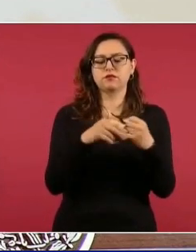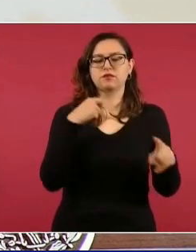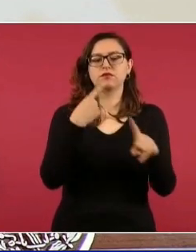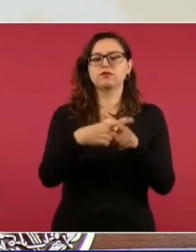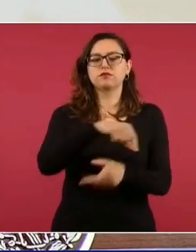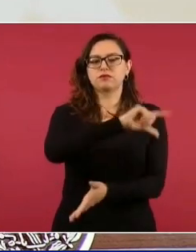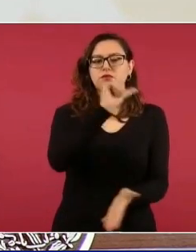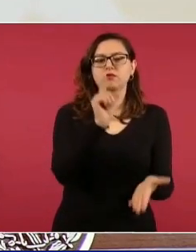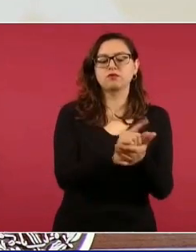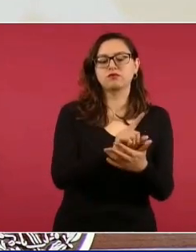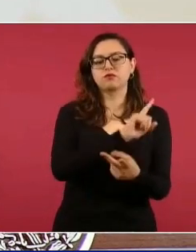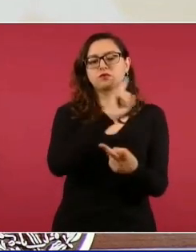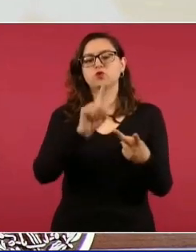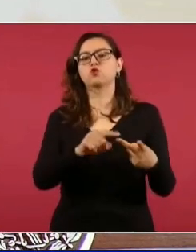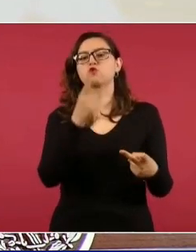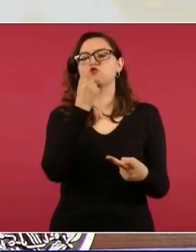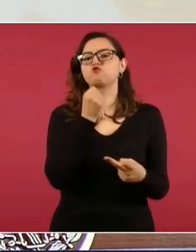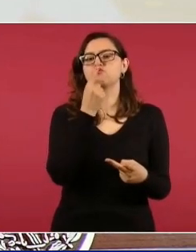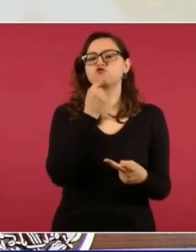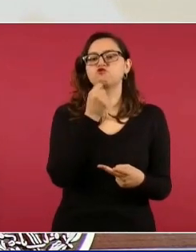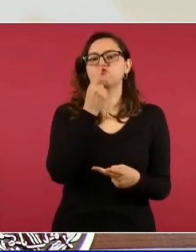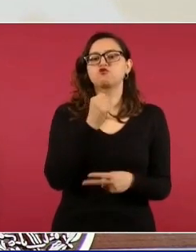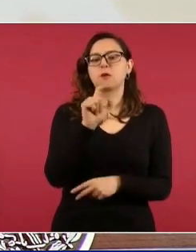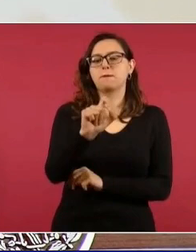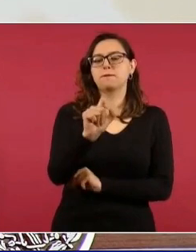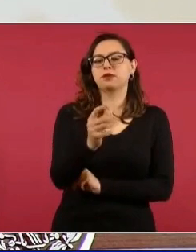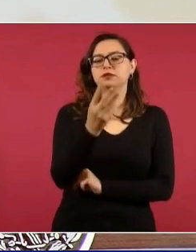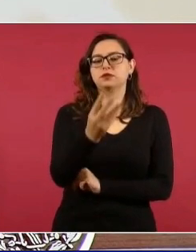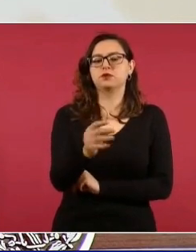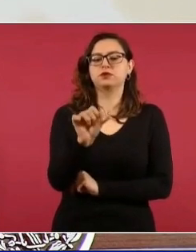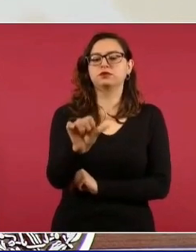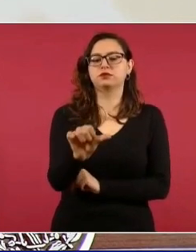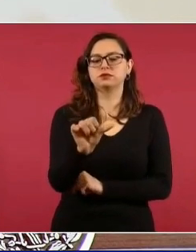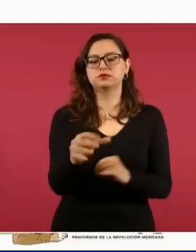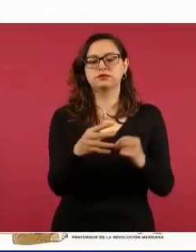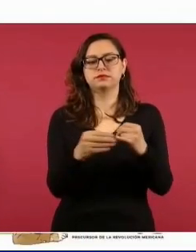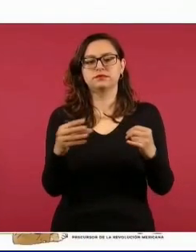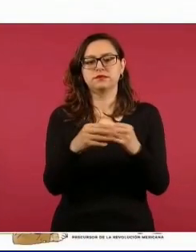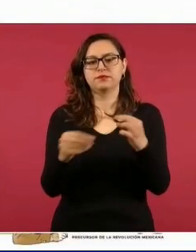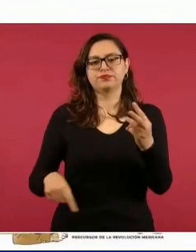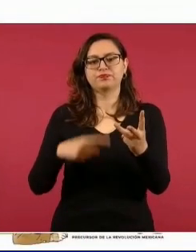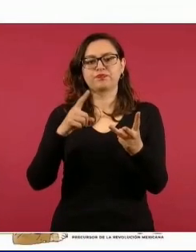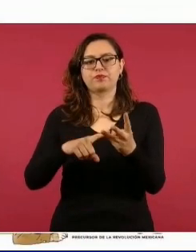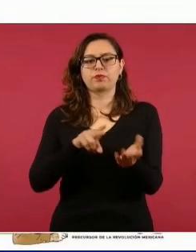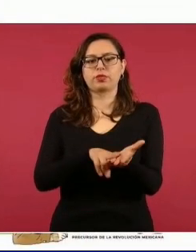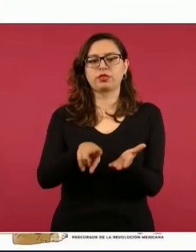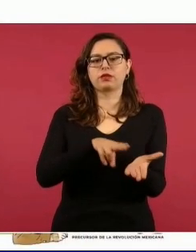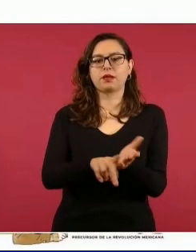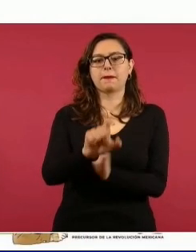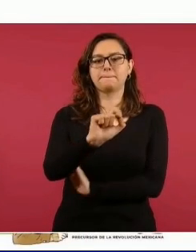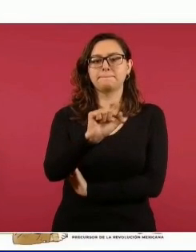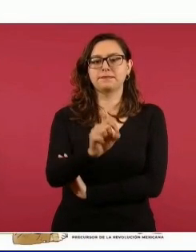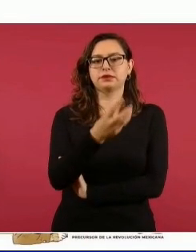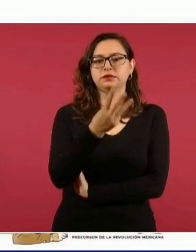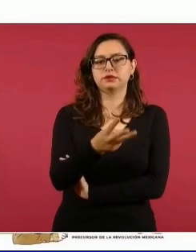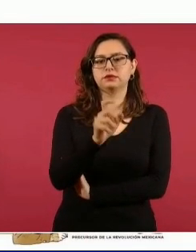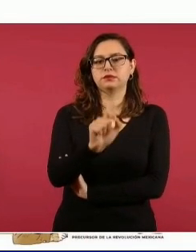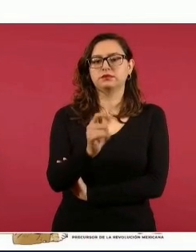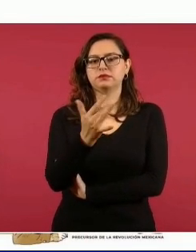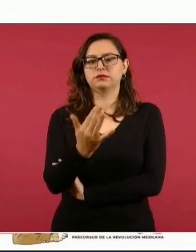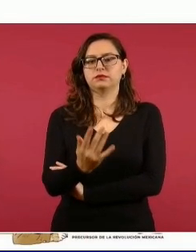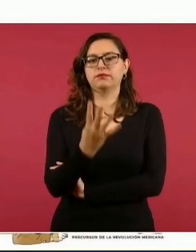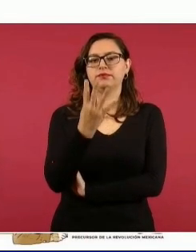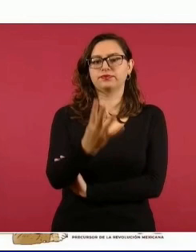mientras que la premium tuvo un promedio de 24 pesos con 16 centavos y el diésel de 23 pesos con